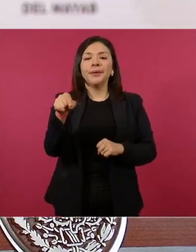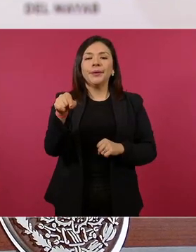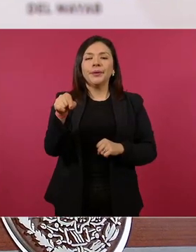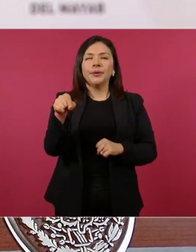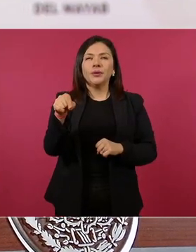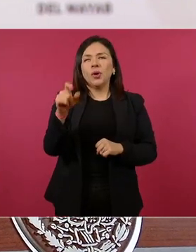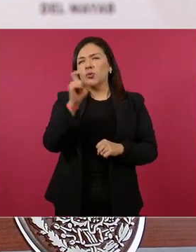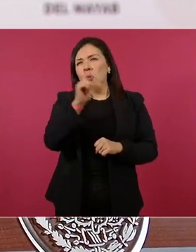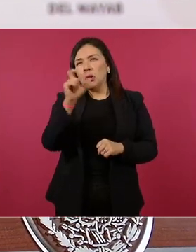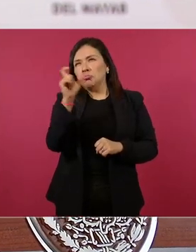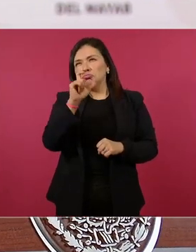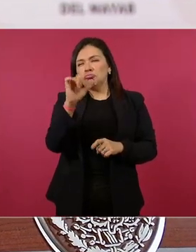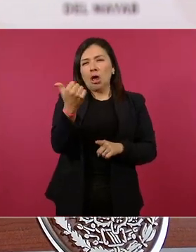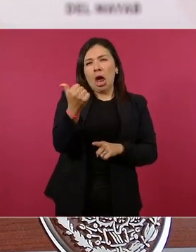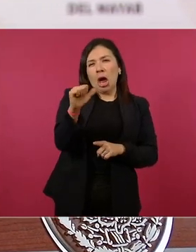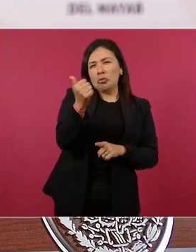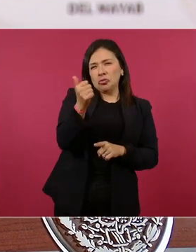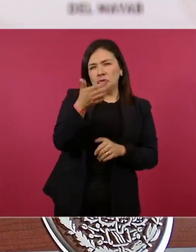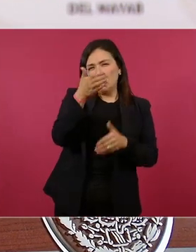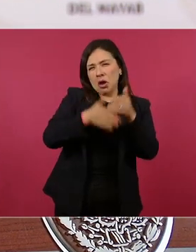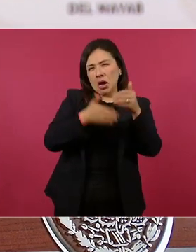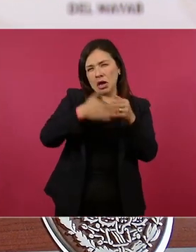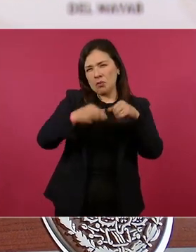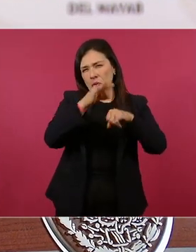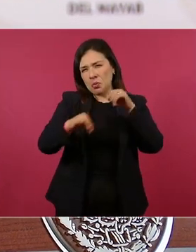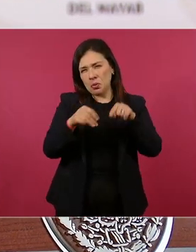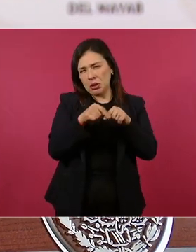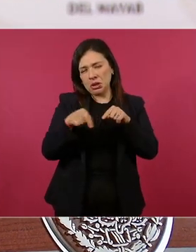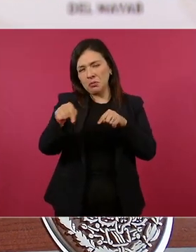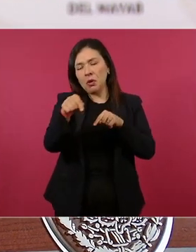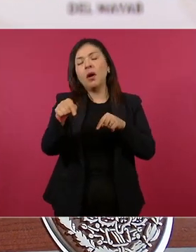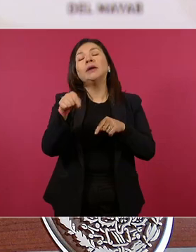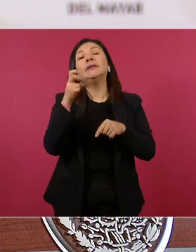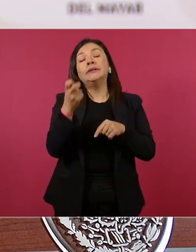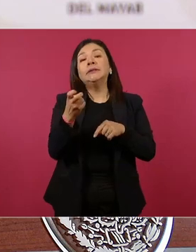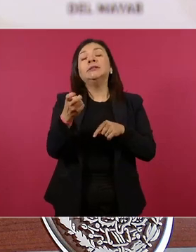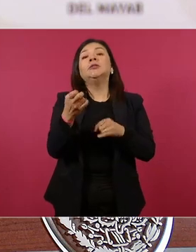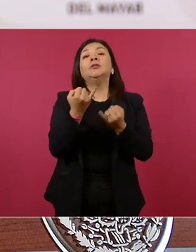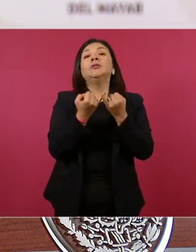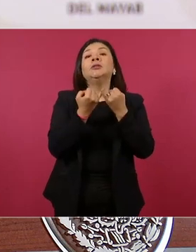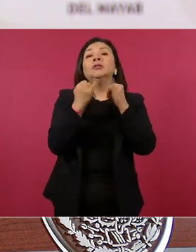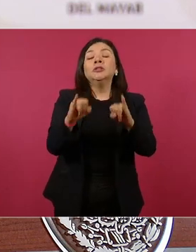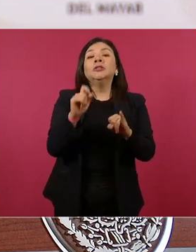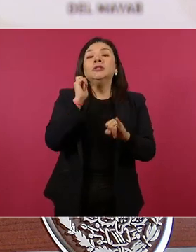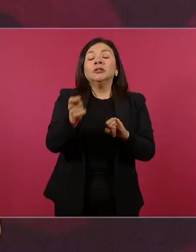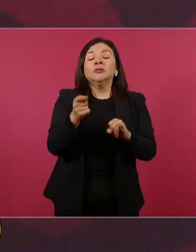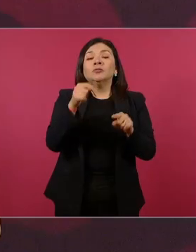a finales de agosto, se va a inaugurar desde